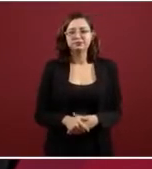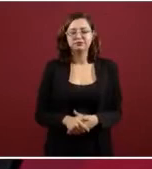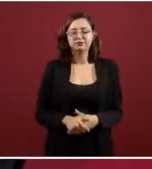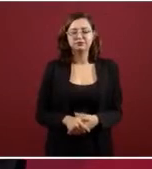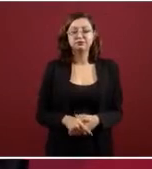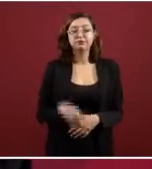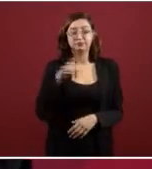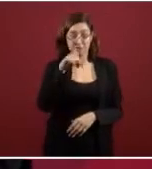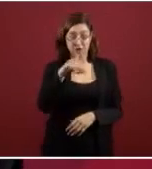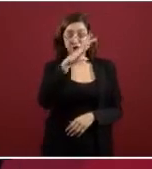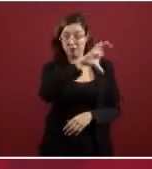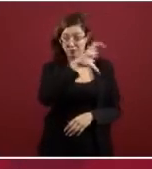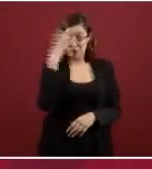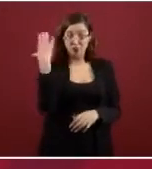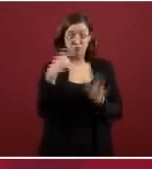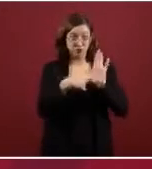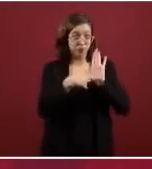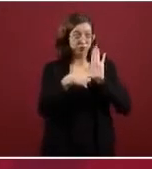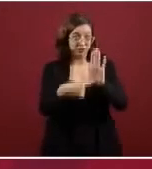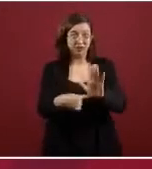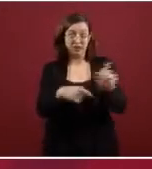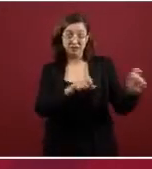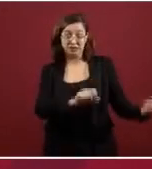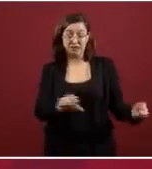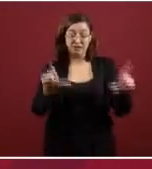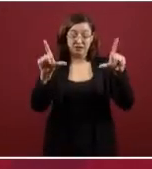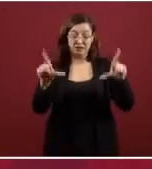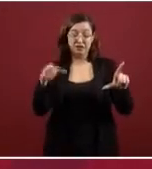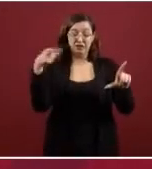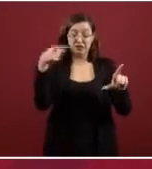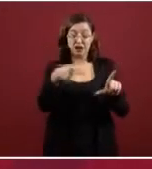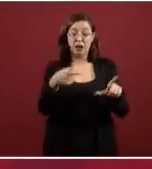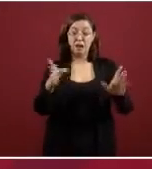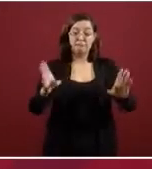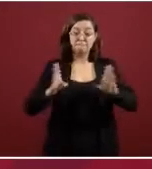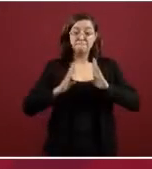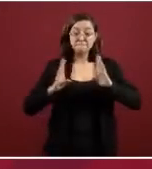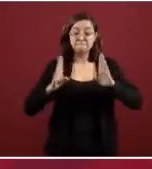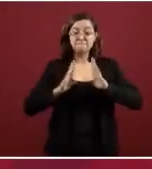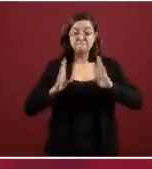Esa foto que aparece de un militar